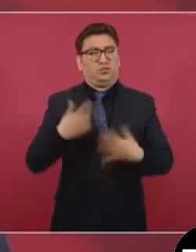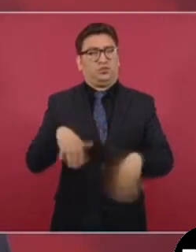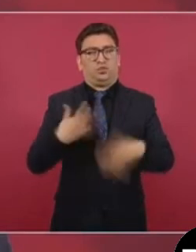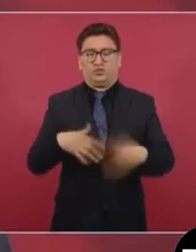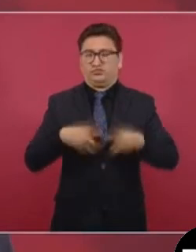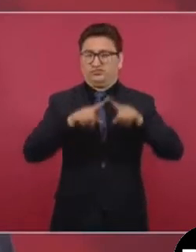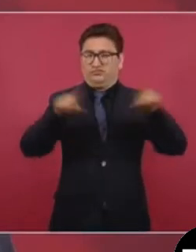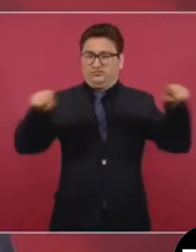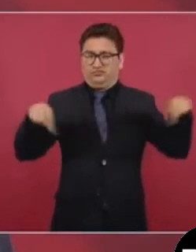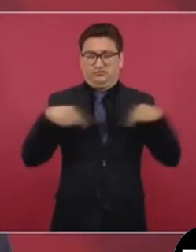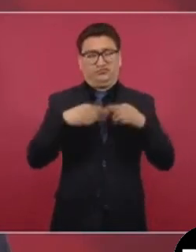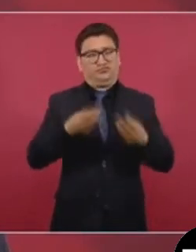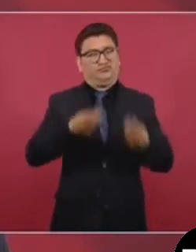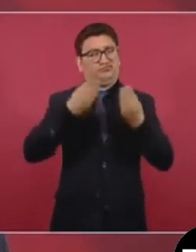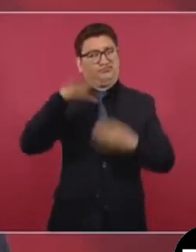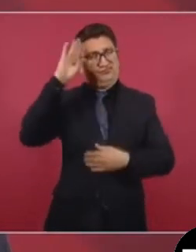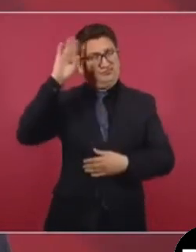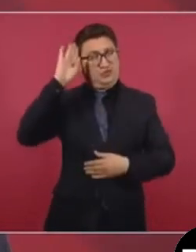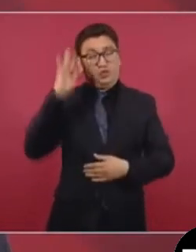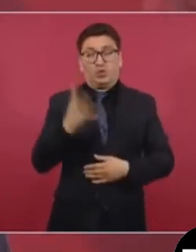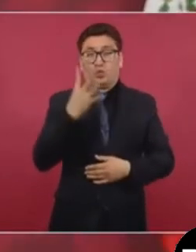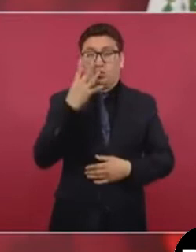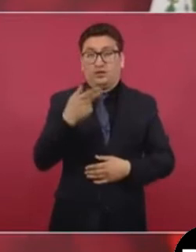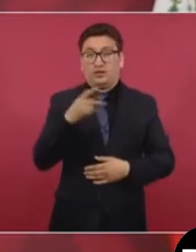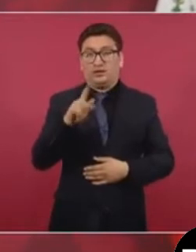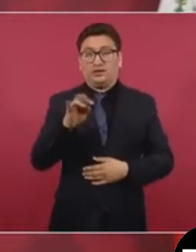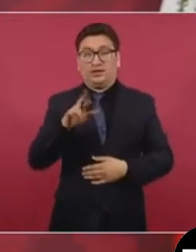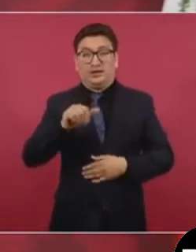bastante, casi 4 hectáreas.